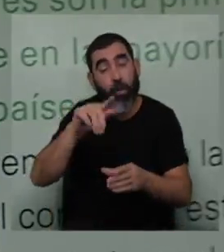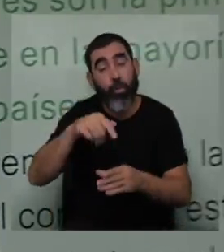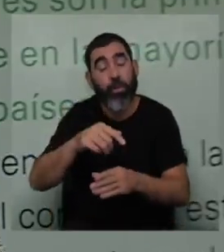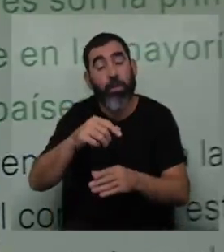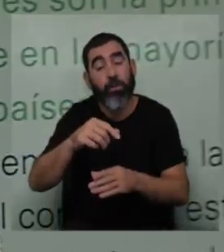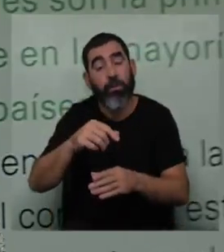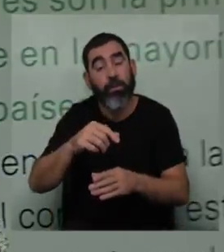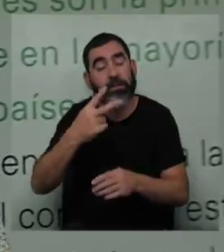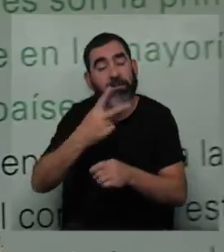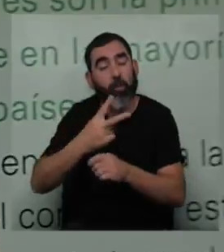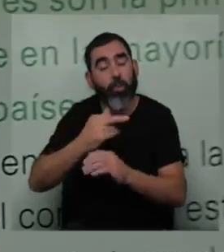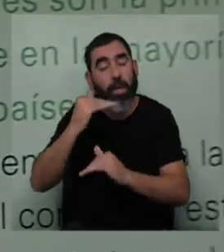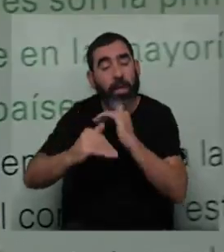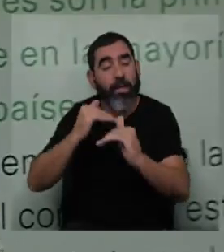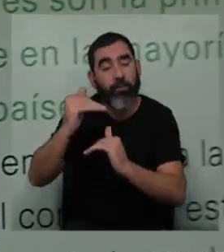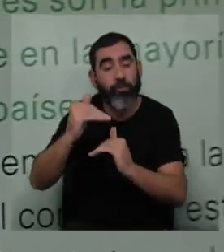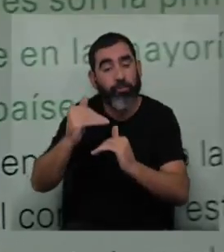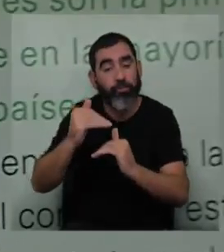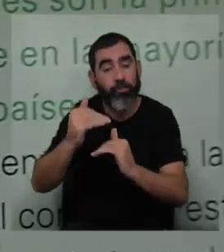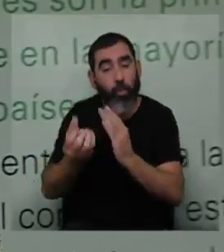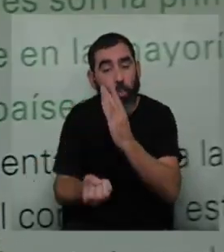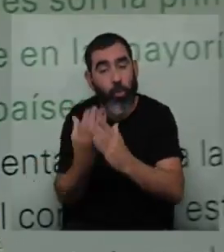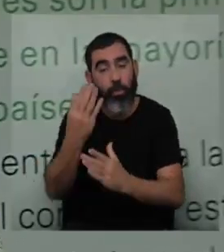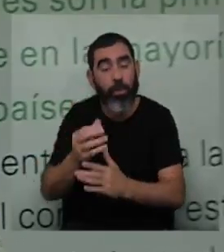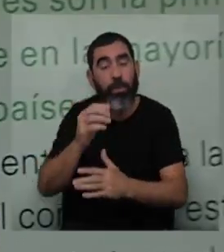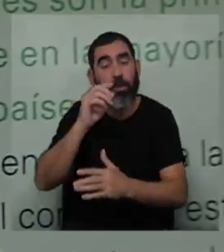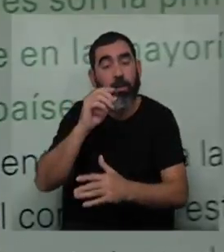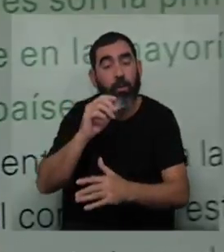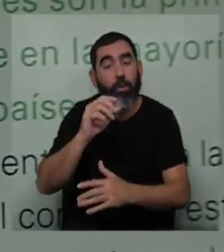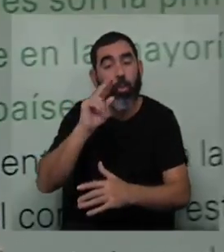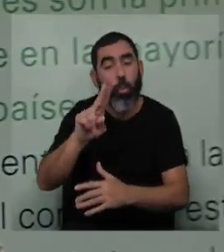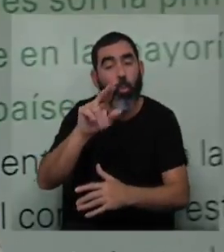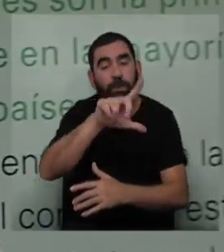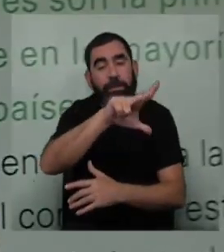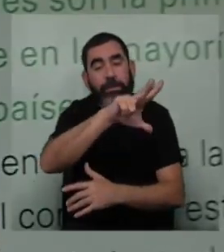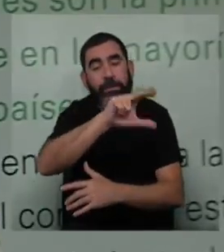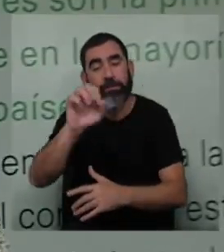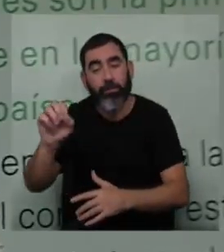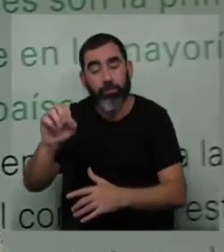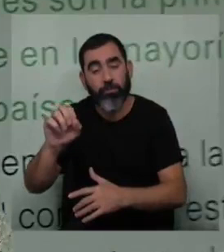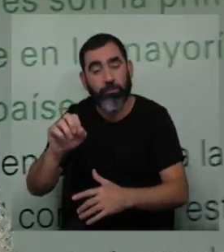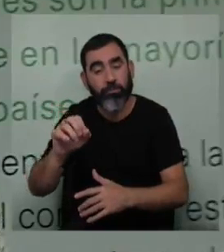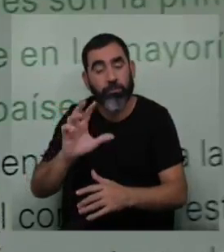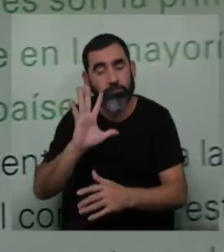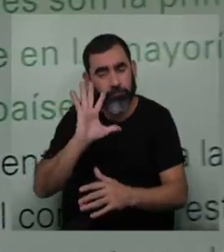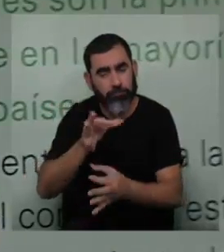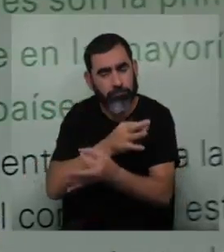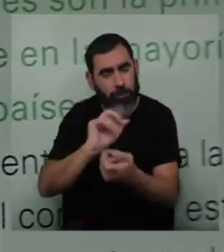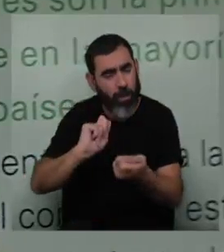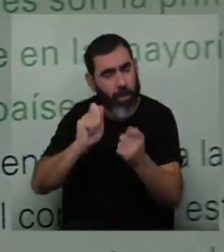análoga de segunda generación, que esto es reciente, que es la glargina U300, que ha demostrado tener